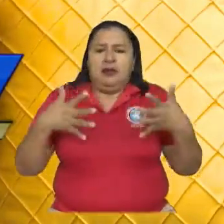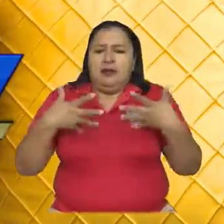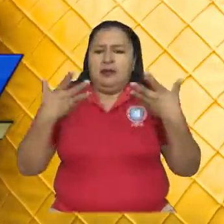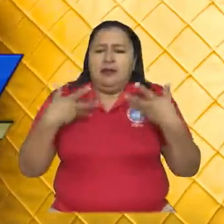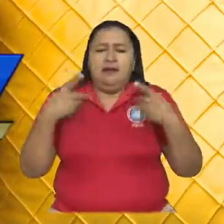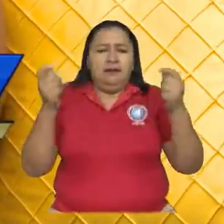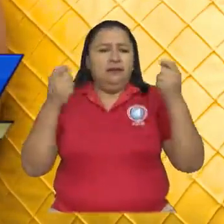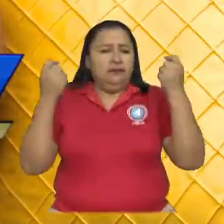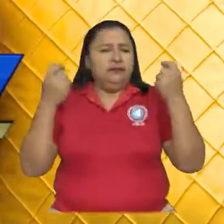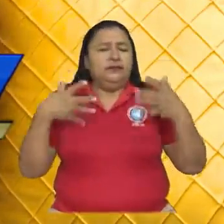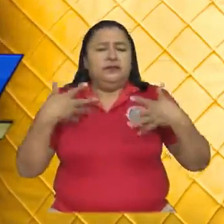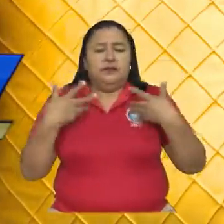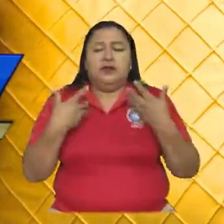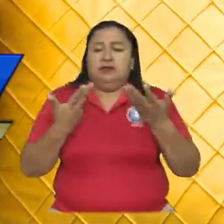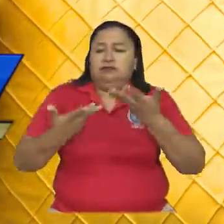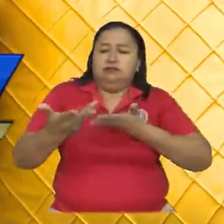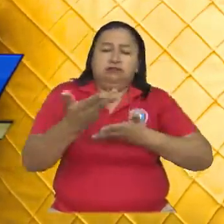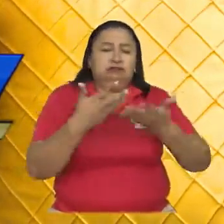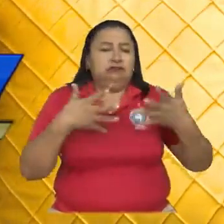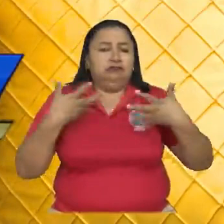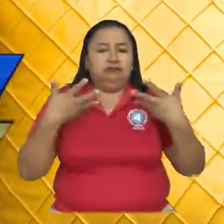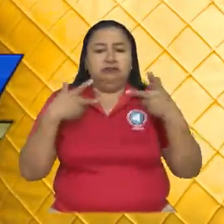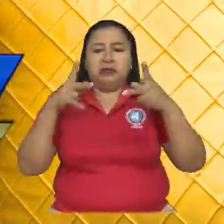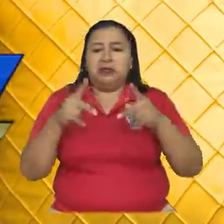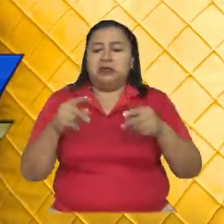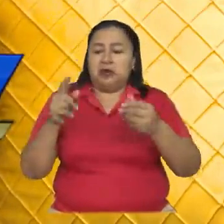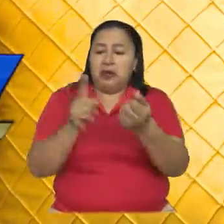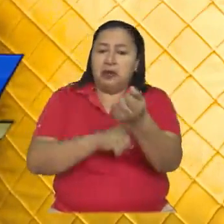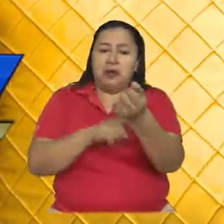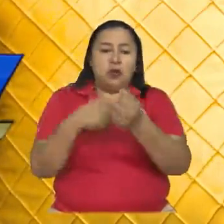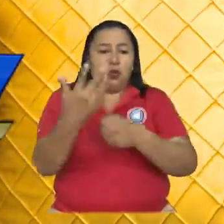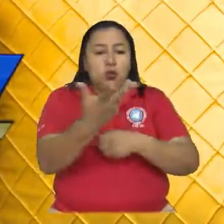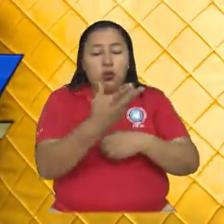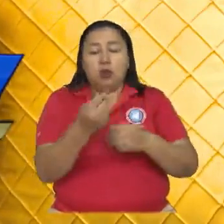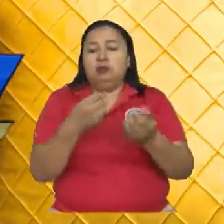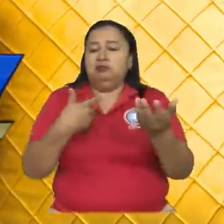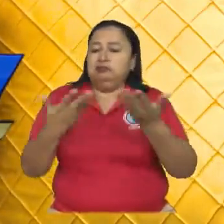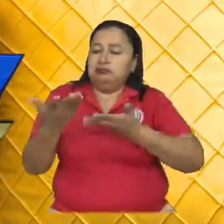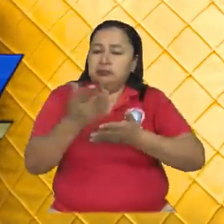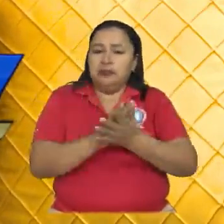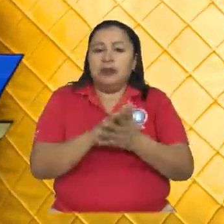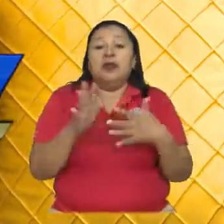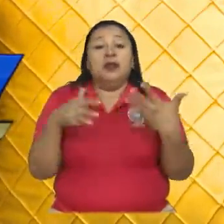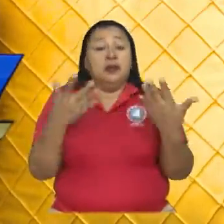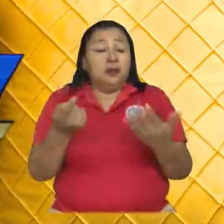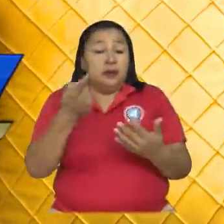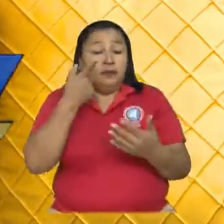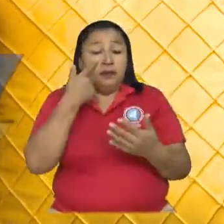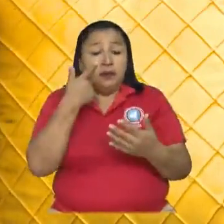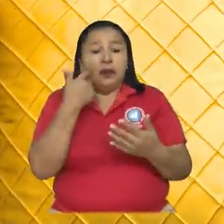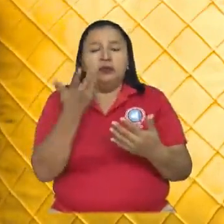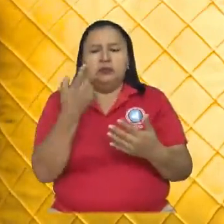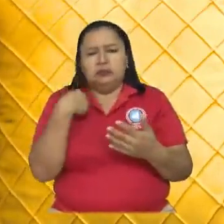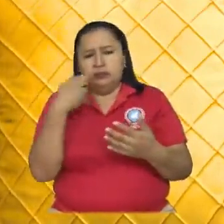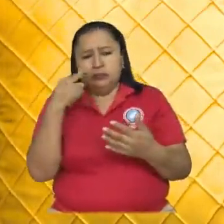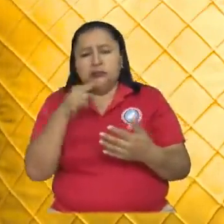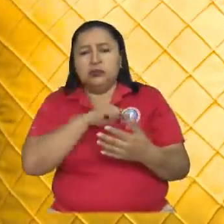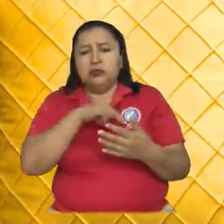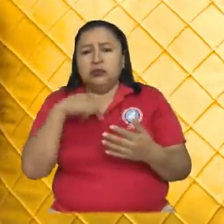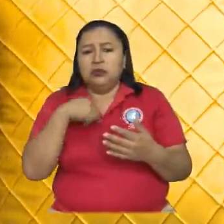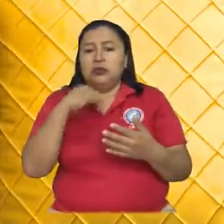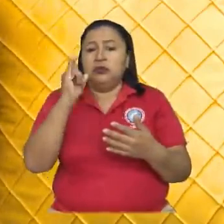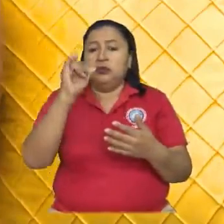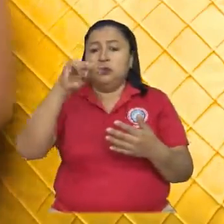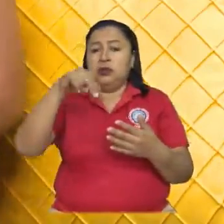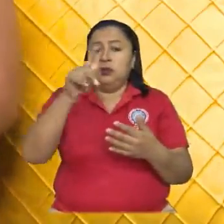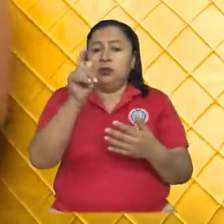de alegría, de compartir entre hermanos. Vimos también, y para nosotros, pues desde el INTUR,